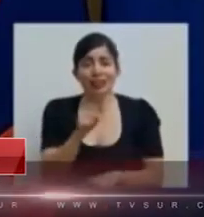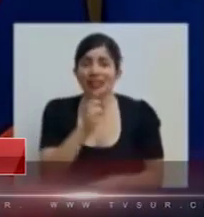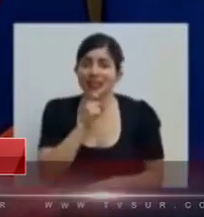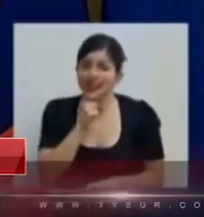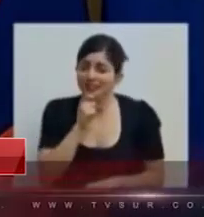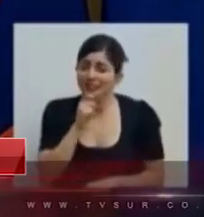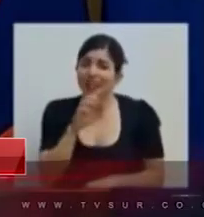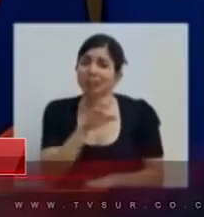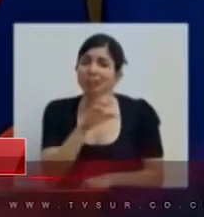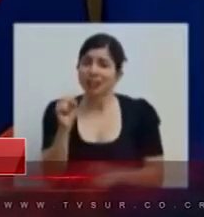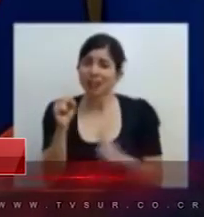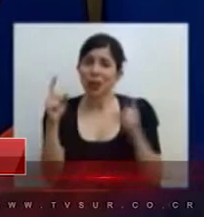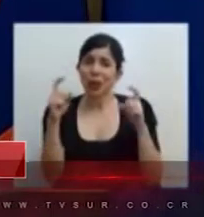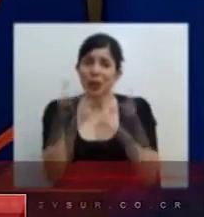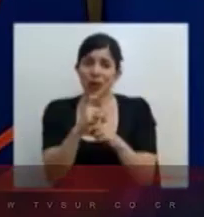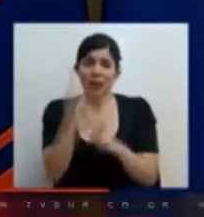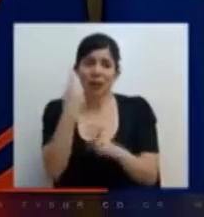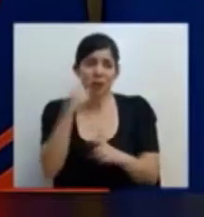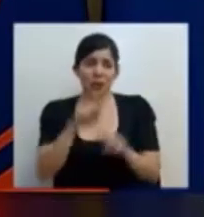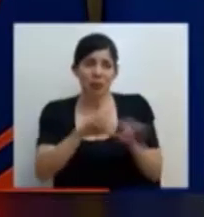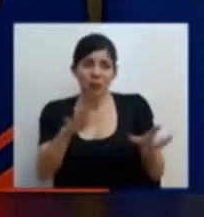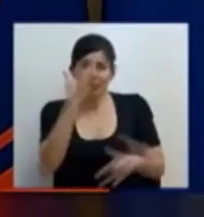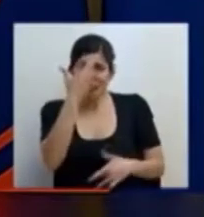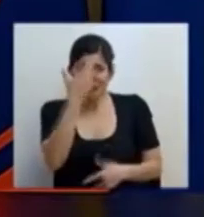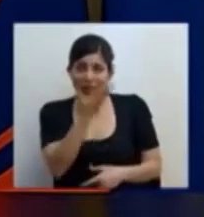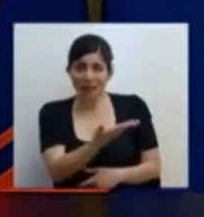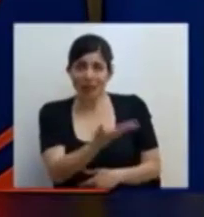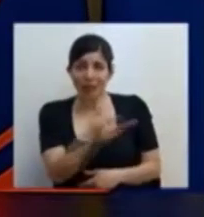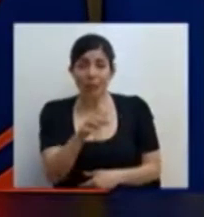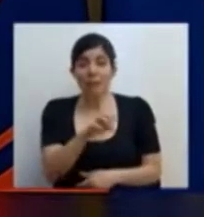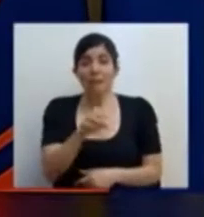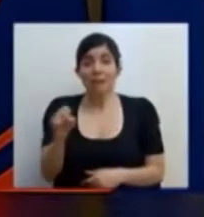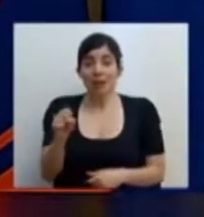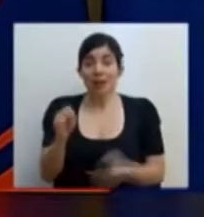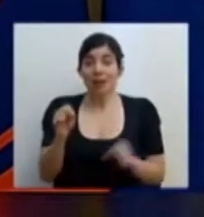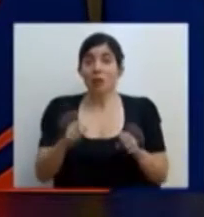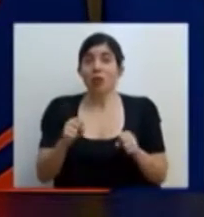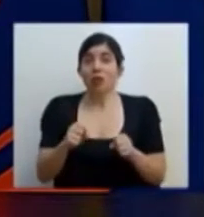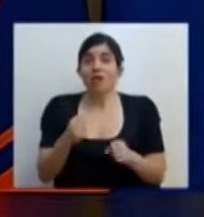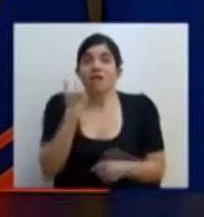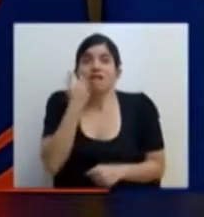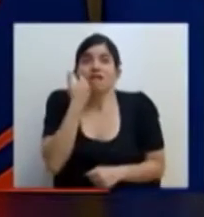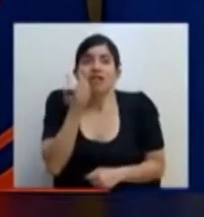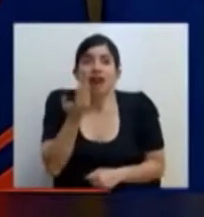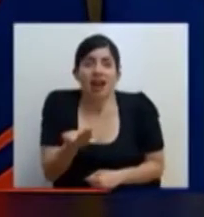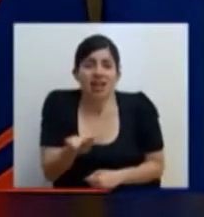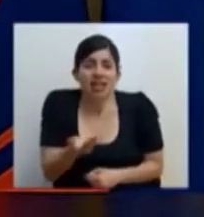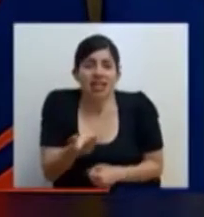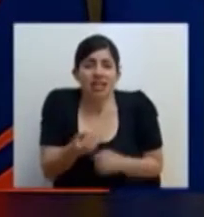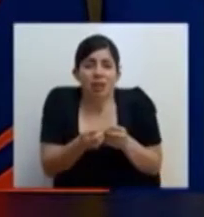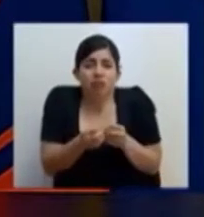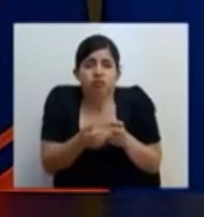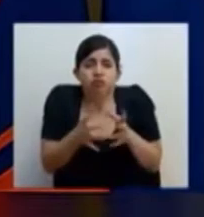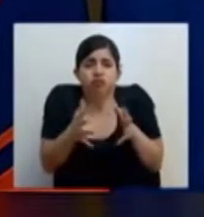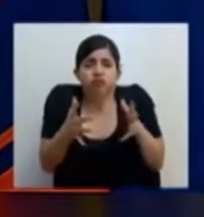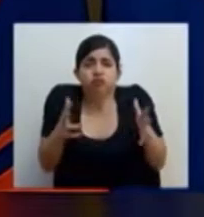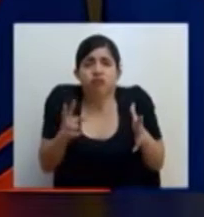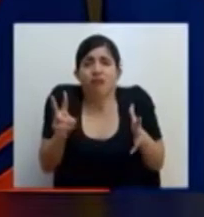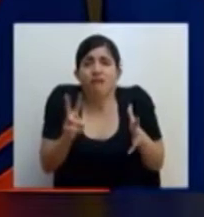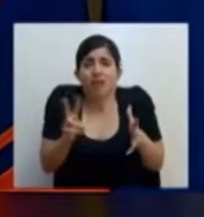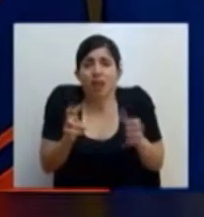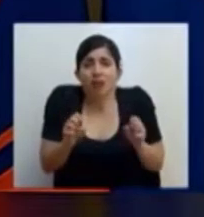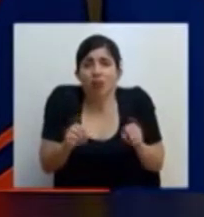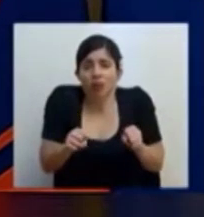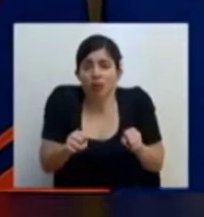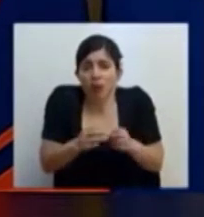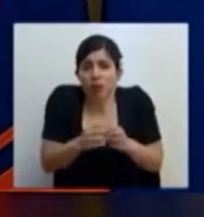para la pandemia. Es un mes que puede ser muy fértil, de mucho fruto para el virus, si no